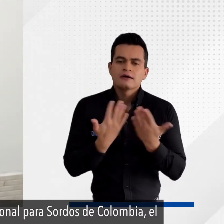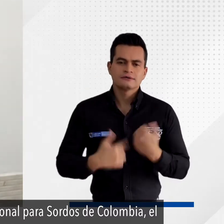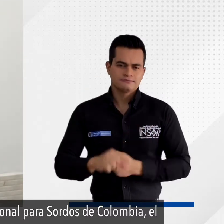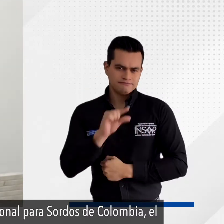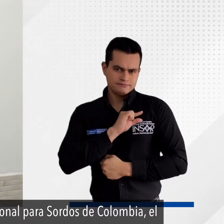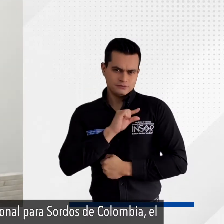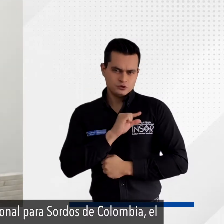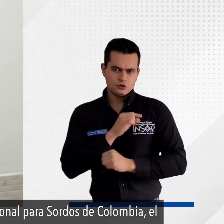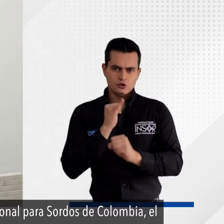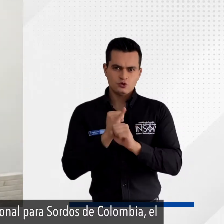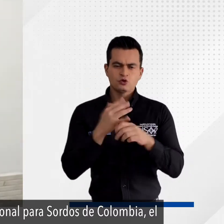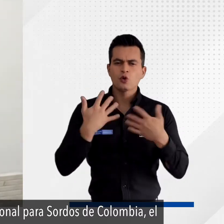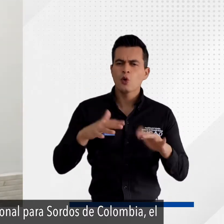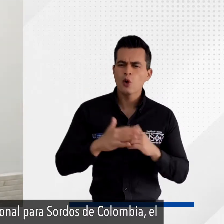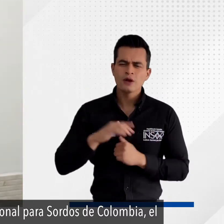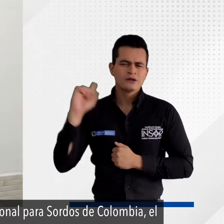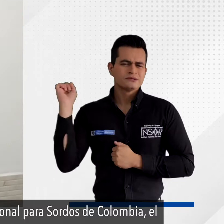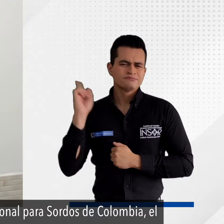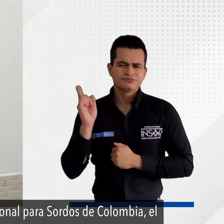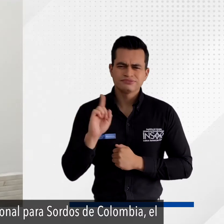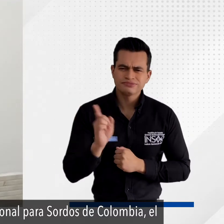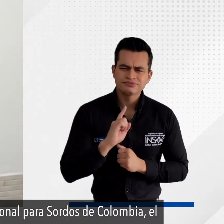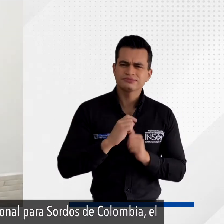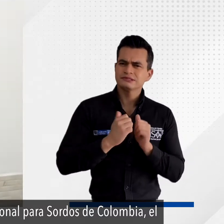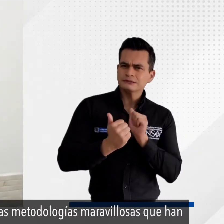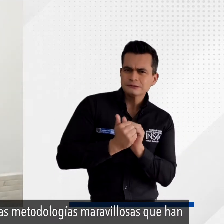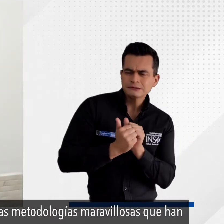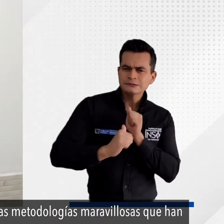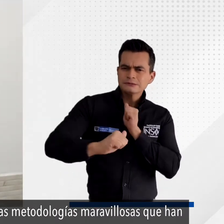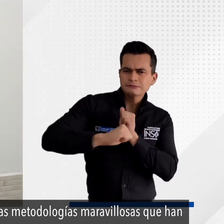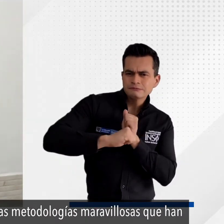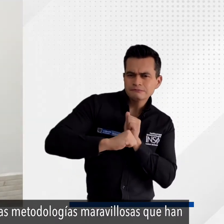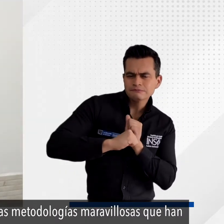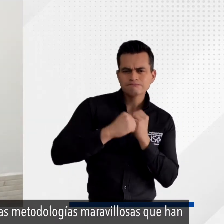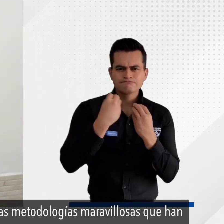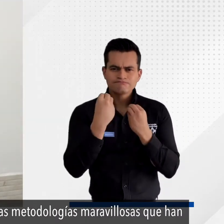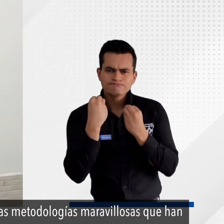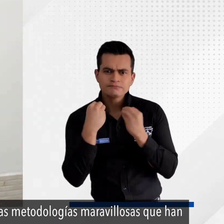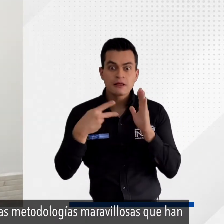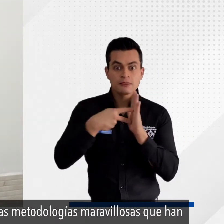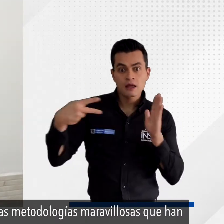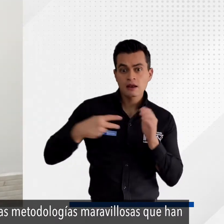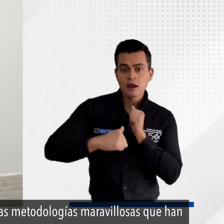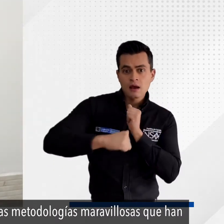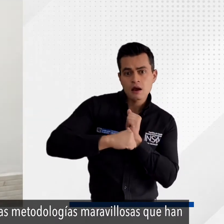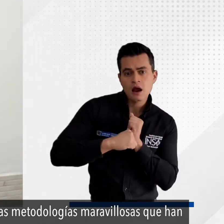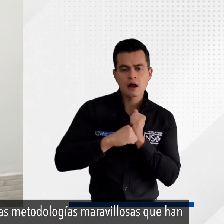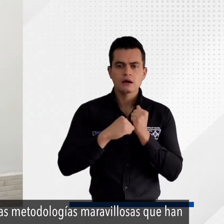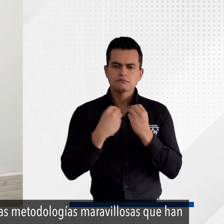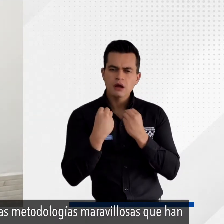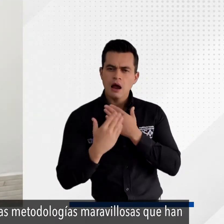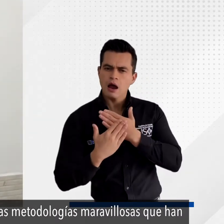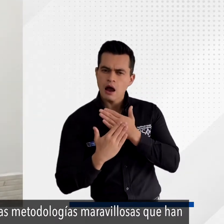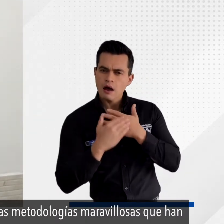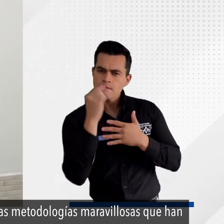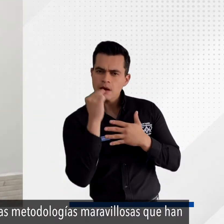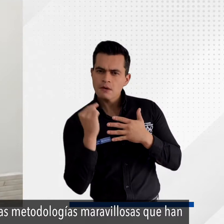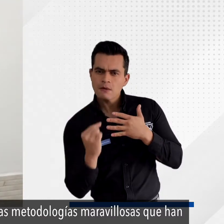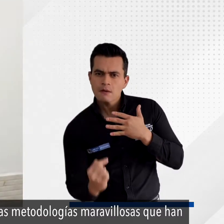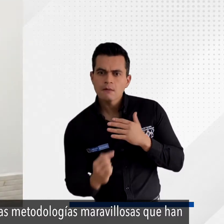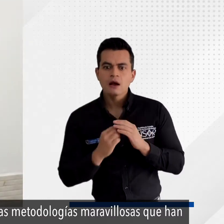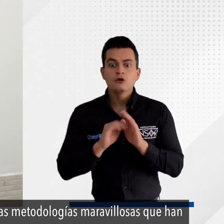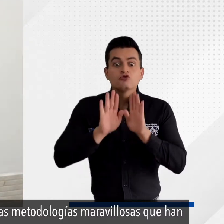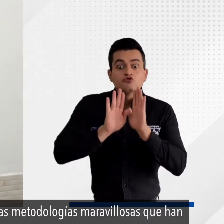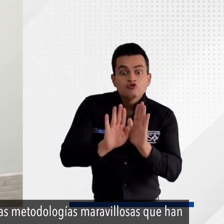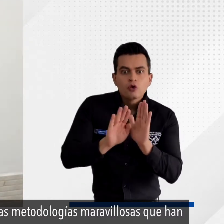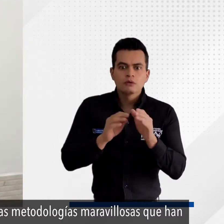el acompañamiento que me ha realizado por tantos años, asesorándome técnicamente y